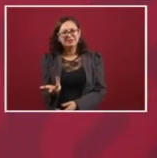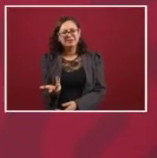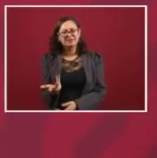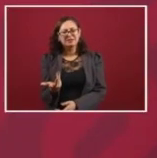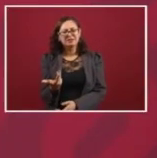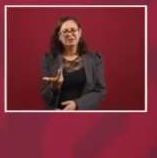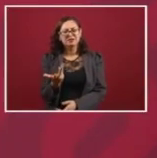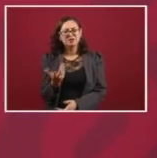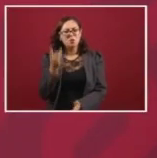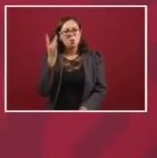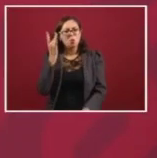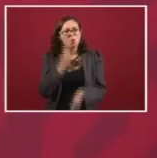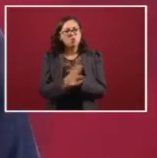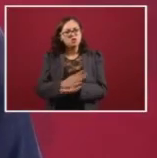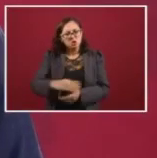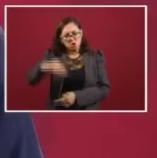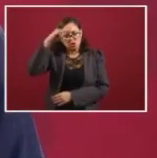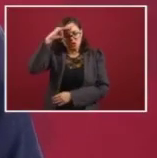pensando